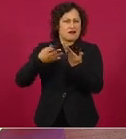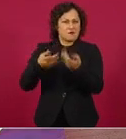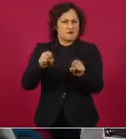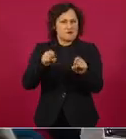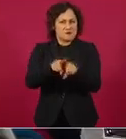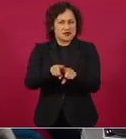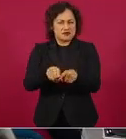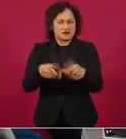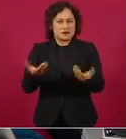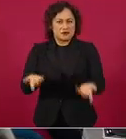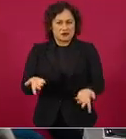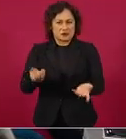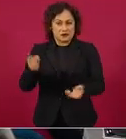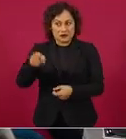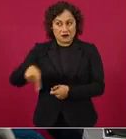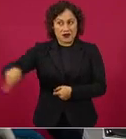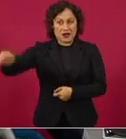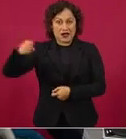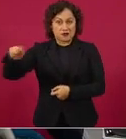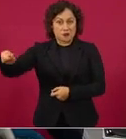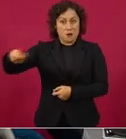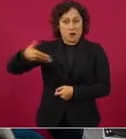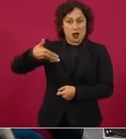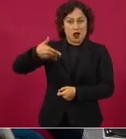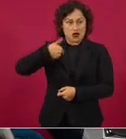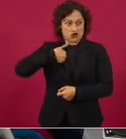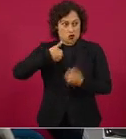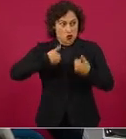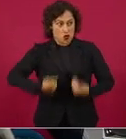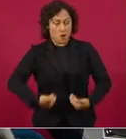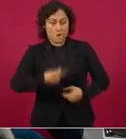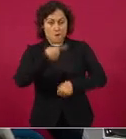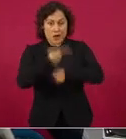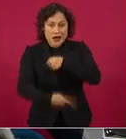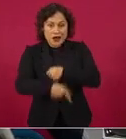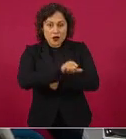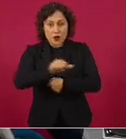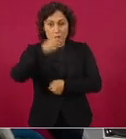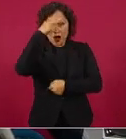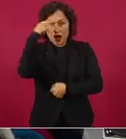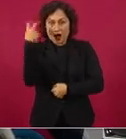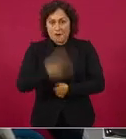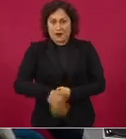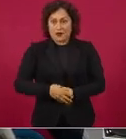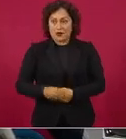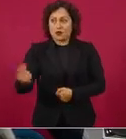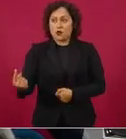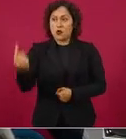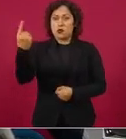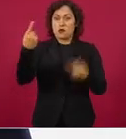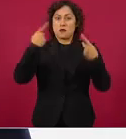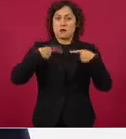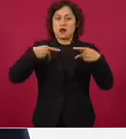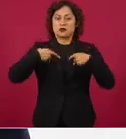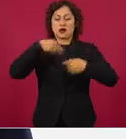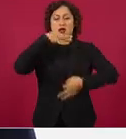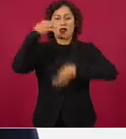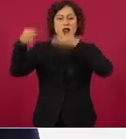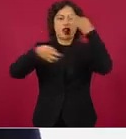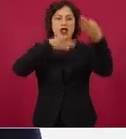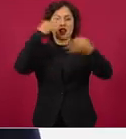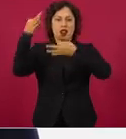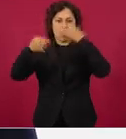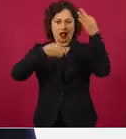¿Cómo acuñaron esa frase? Un publicista mercenario de